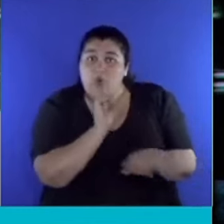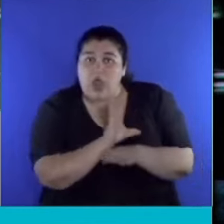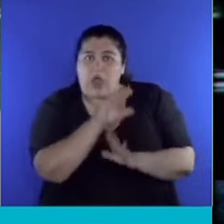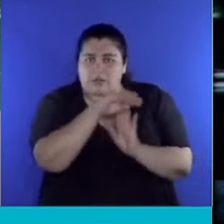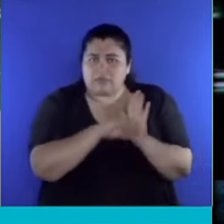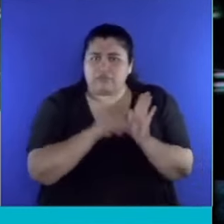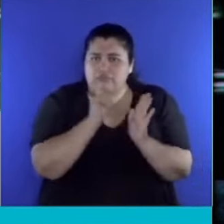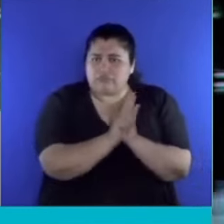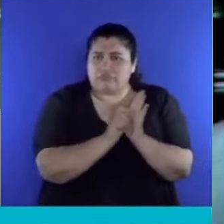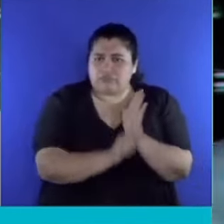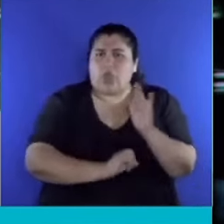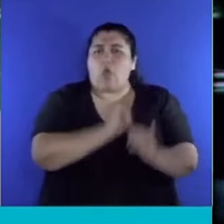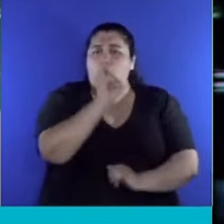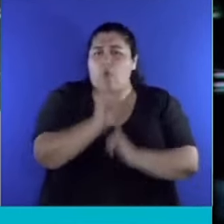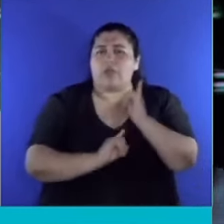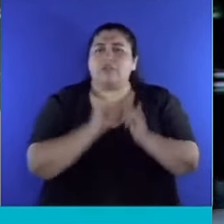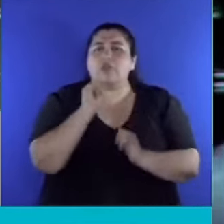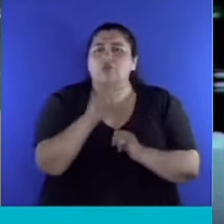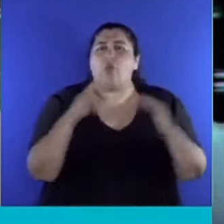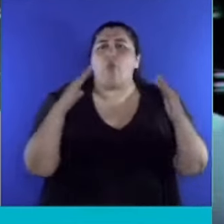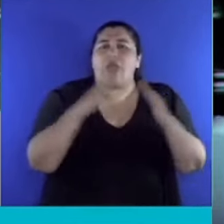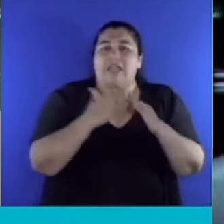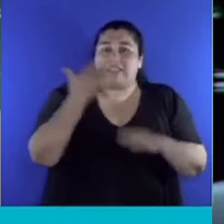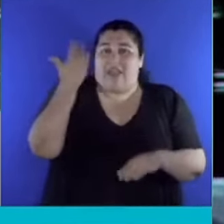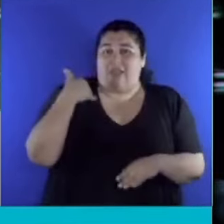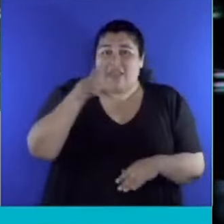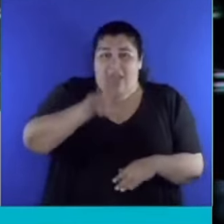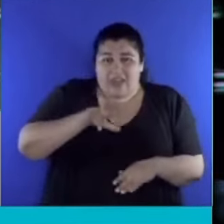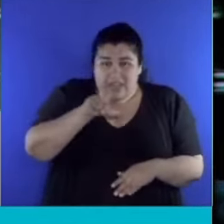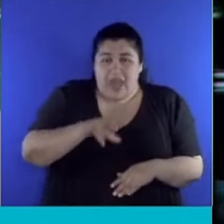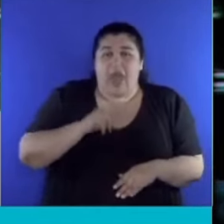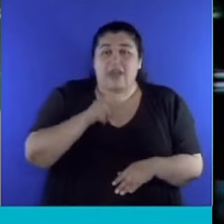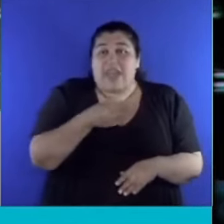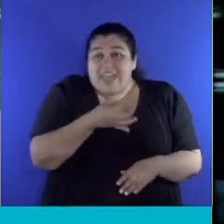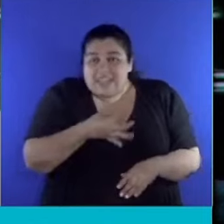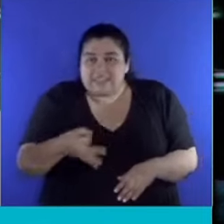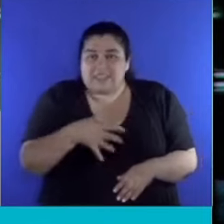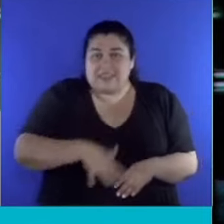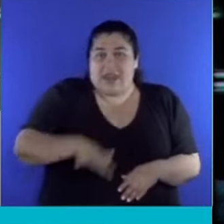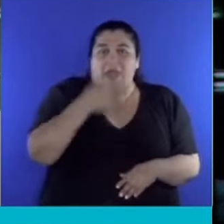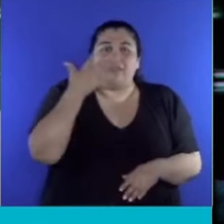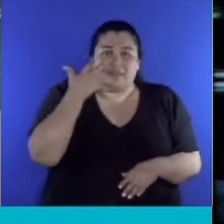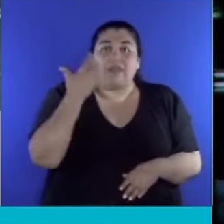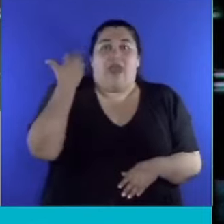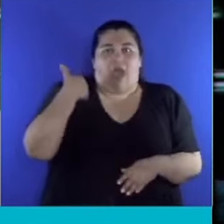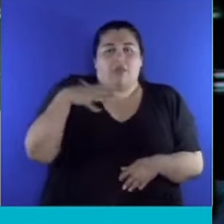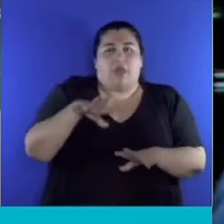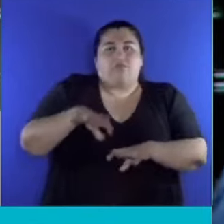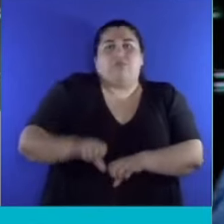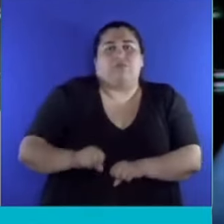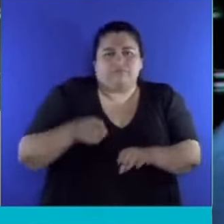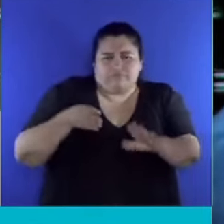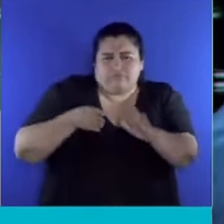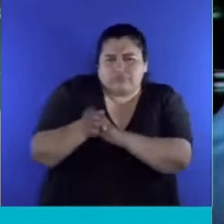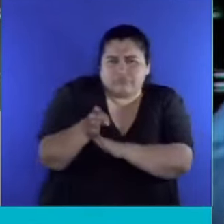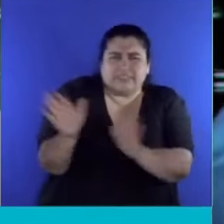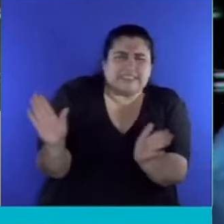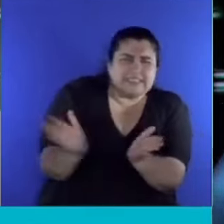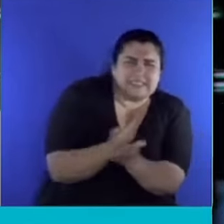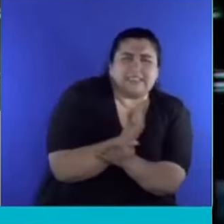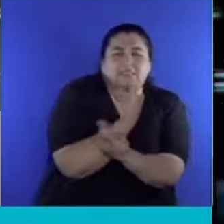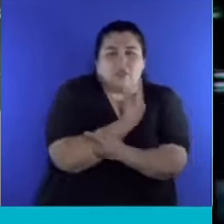cuenta como su casita alquilada en la isla del tigre también había sido allanada y desvalijada